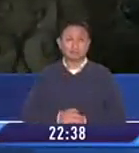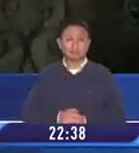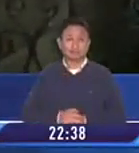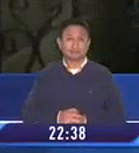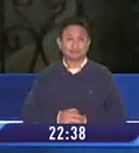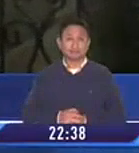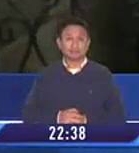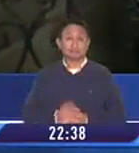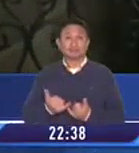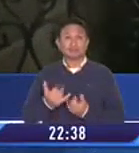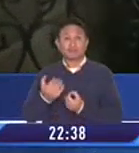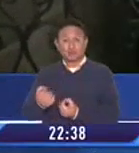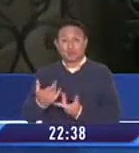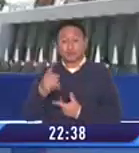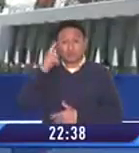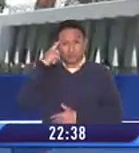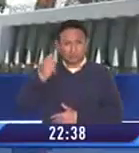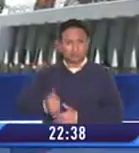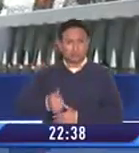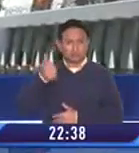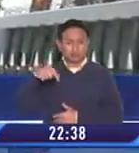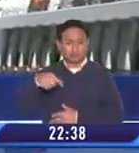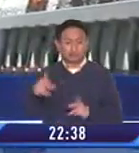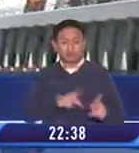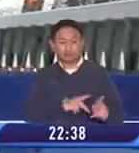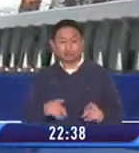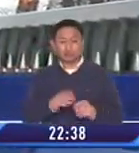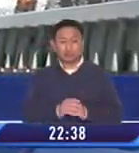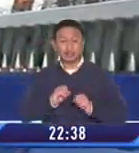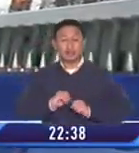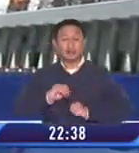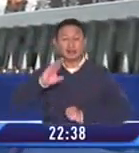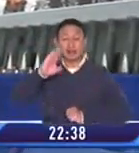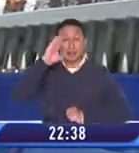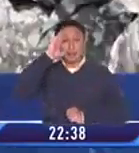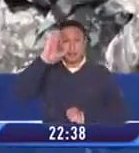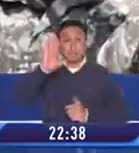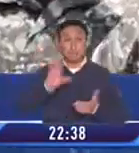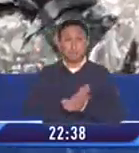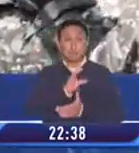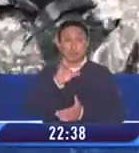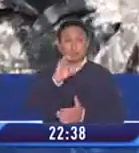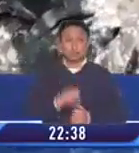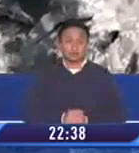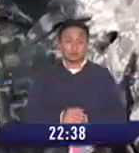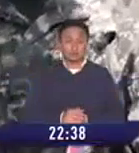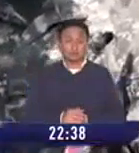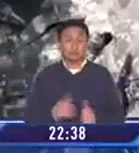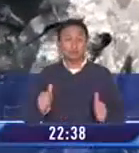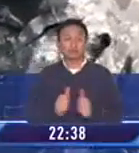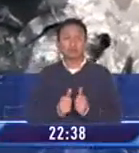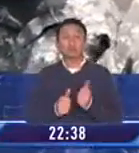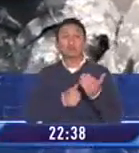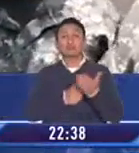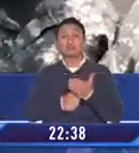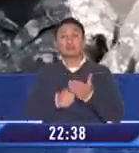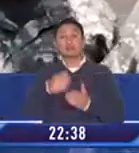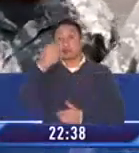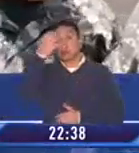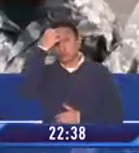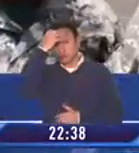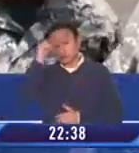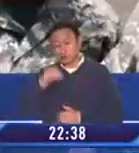pudo conocer, el gobierno trabaja en el plan de policía escolar. Estamos trabajando con el Ministerio de Educación para fortalecer